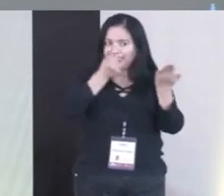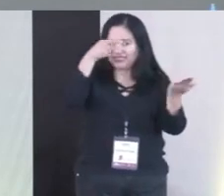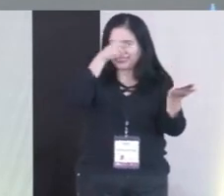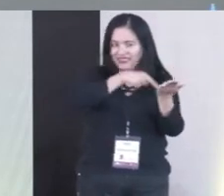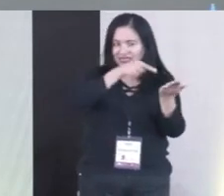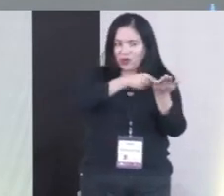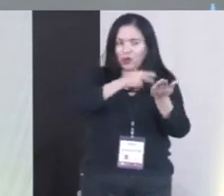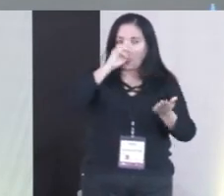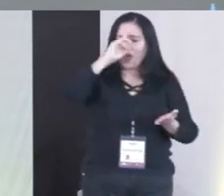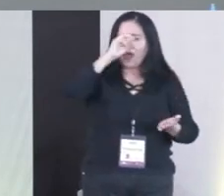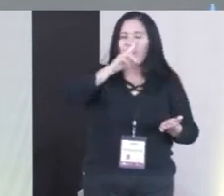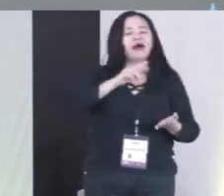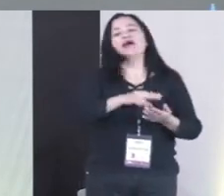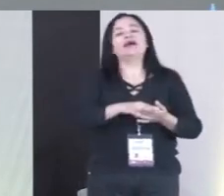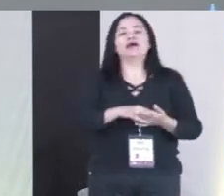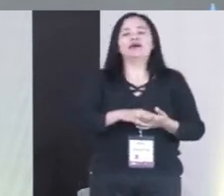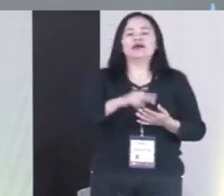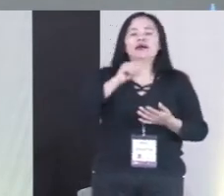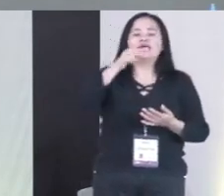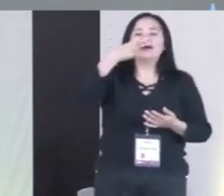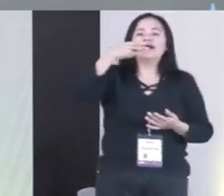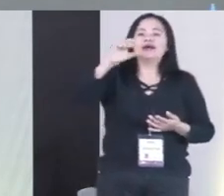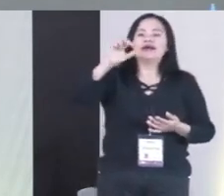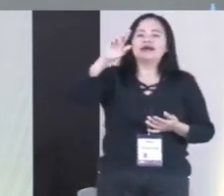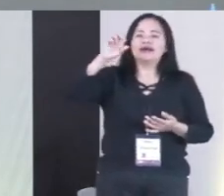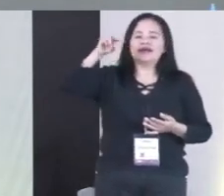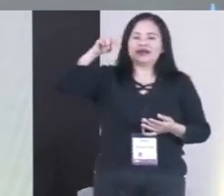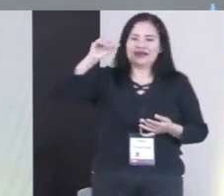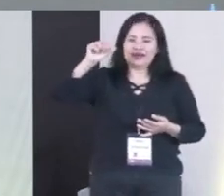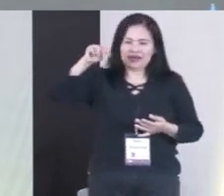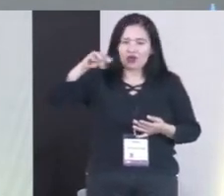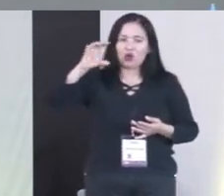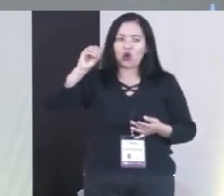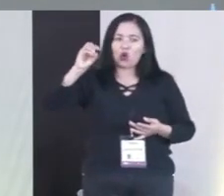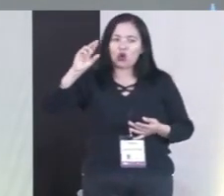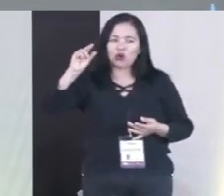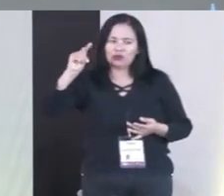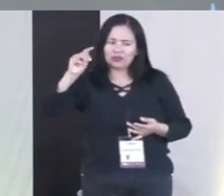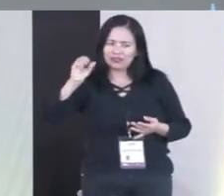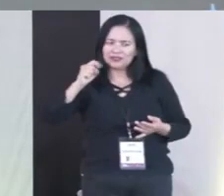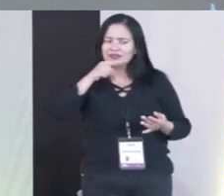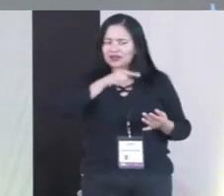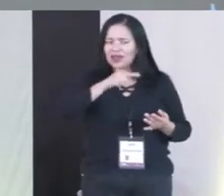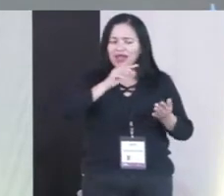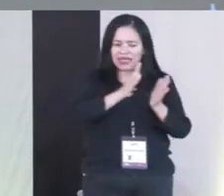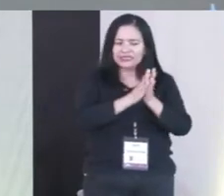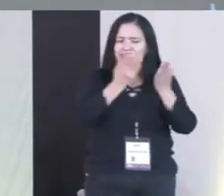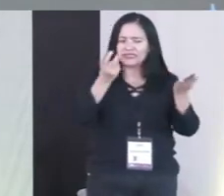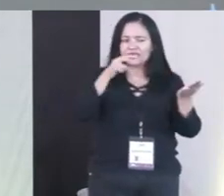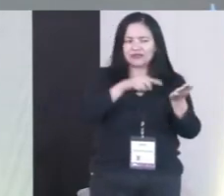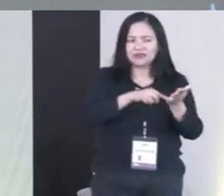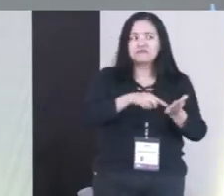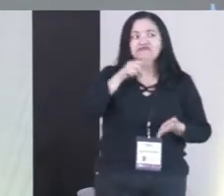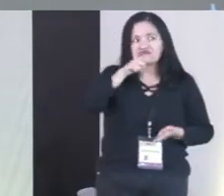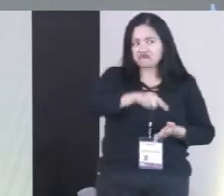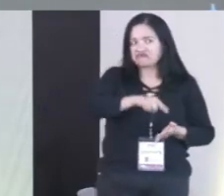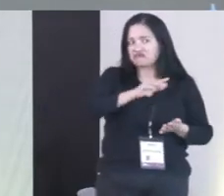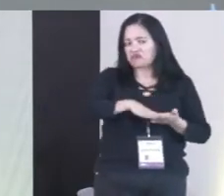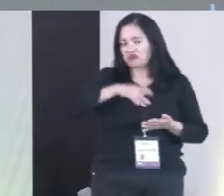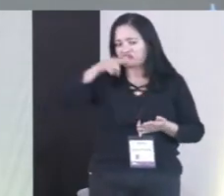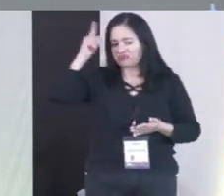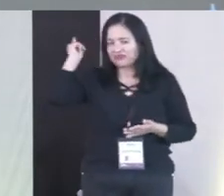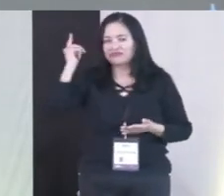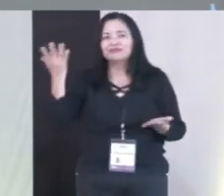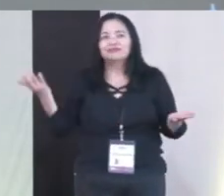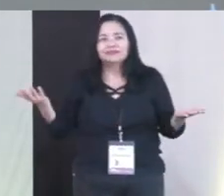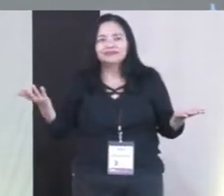que le estamos haciendo a Vox, a Hernán Cortés en honor de Vox, es en realidad una loquera.